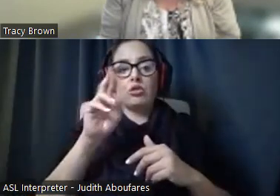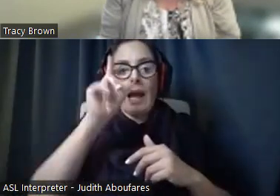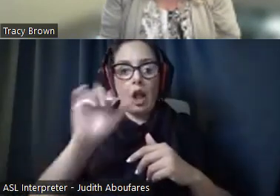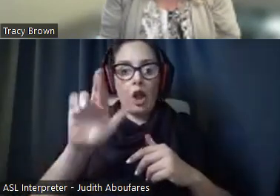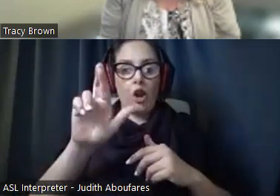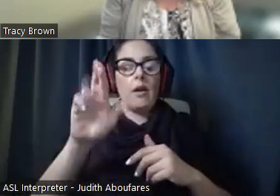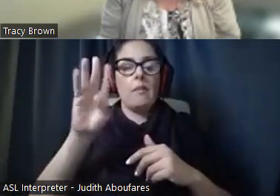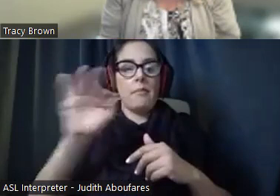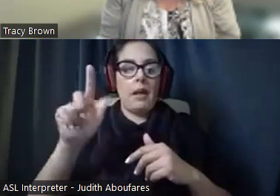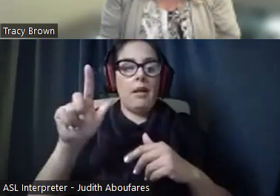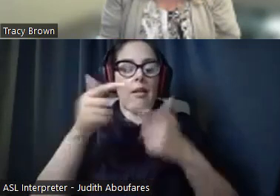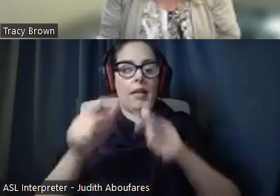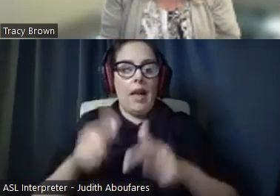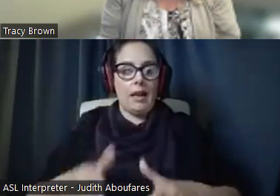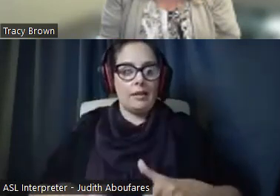otros